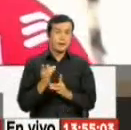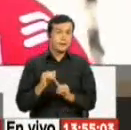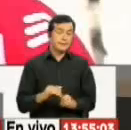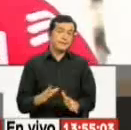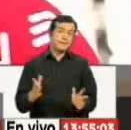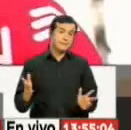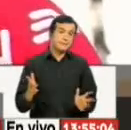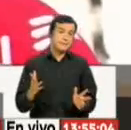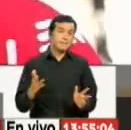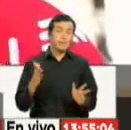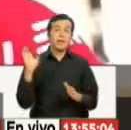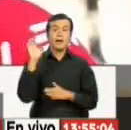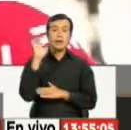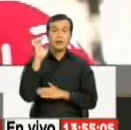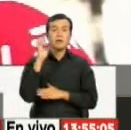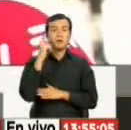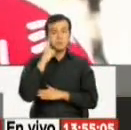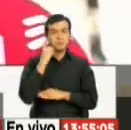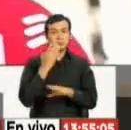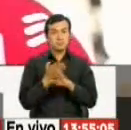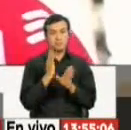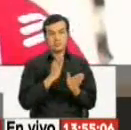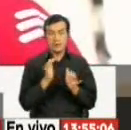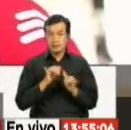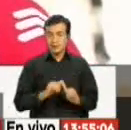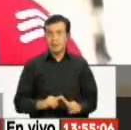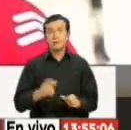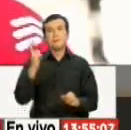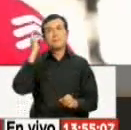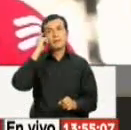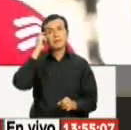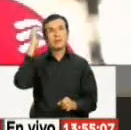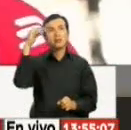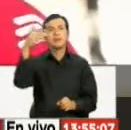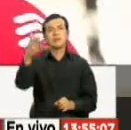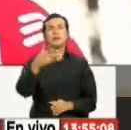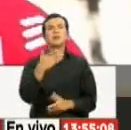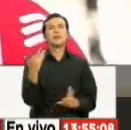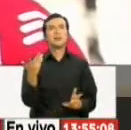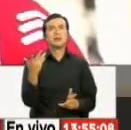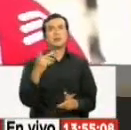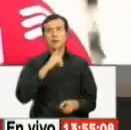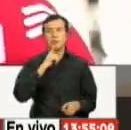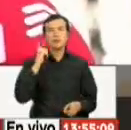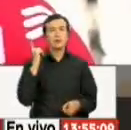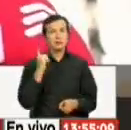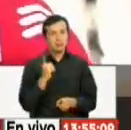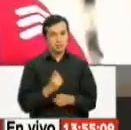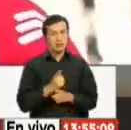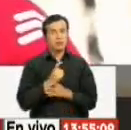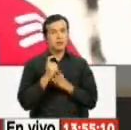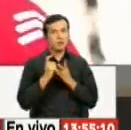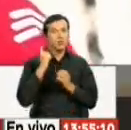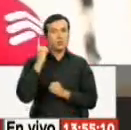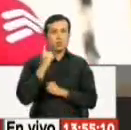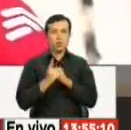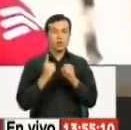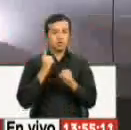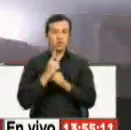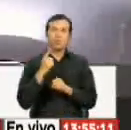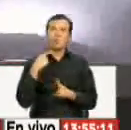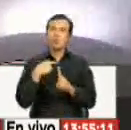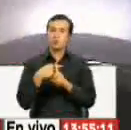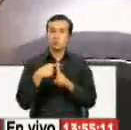ya en enero presentarse a la pretemporada y bueno pensar en lo que viene que sin duda tiene que ser un año mucho